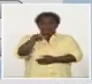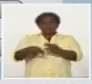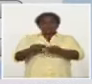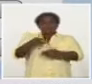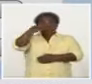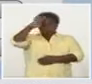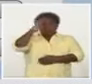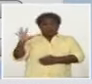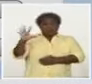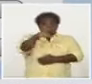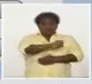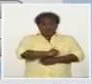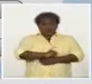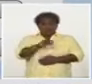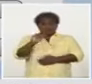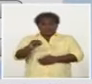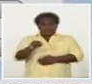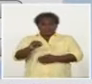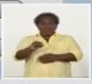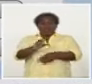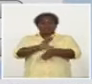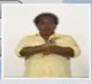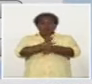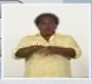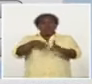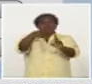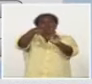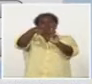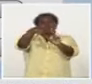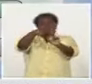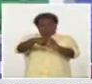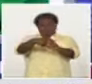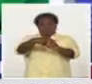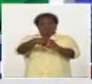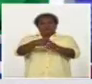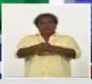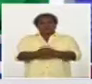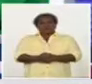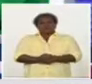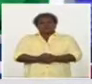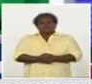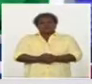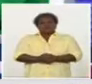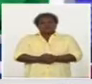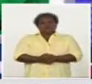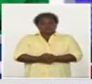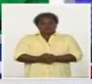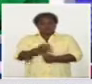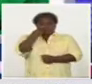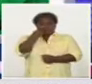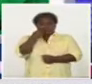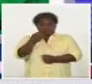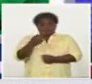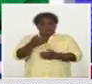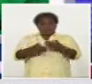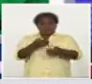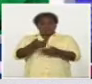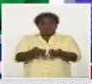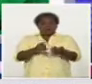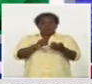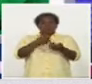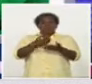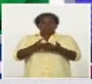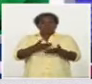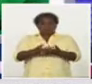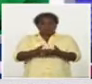la pandemia han resultado positivas a la COVID. Se puede ver que se procesaron muestras de todas las provincias, de La